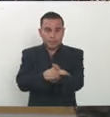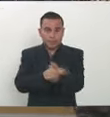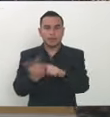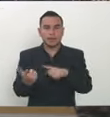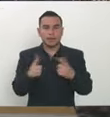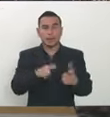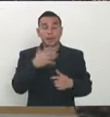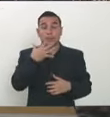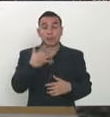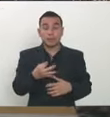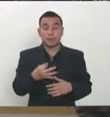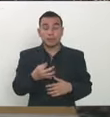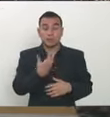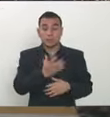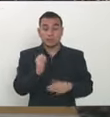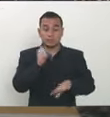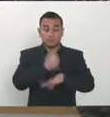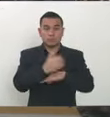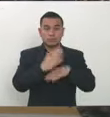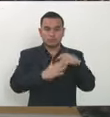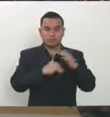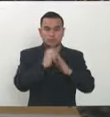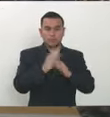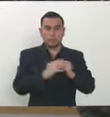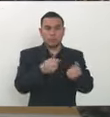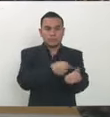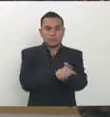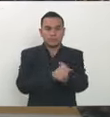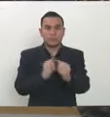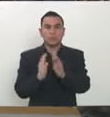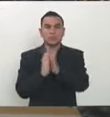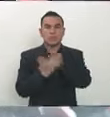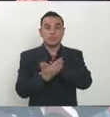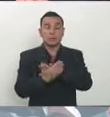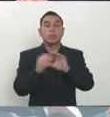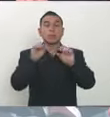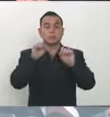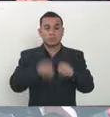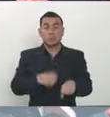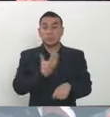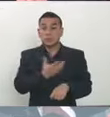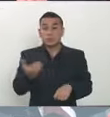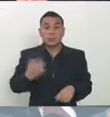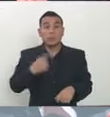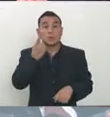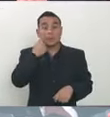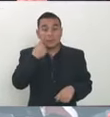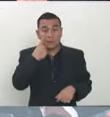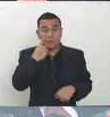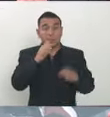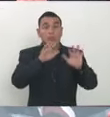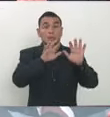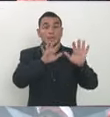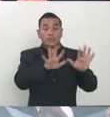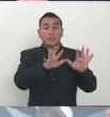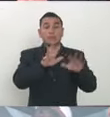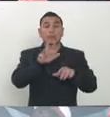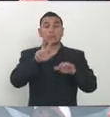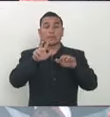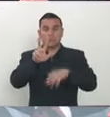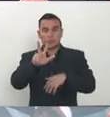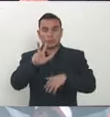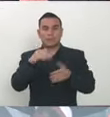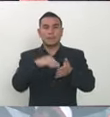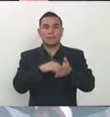venir a nos va a dar facilidades de atender a junto con lo que ya tenemos, a casi 13.000 casos,